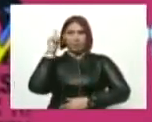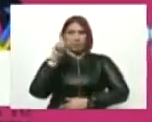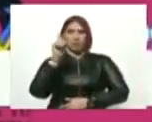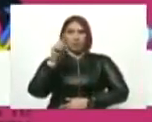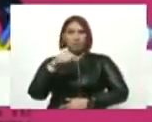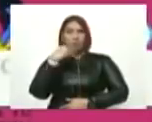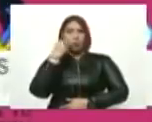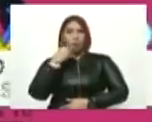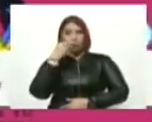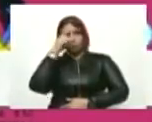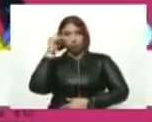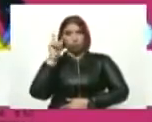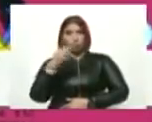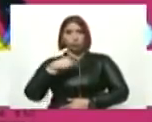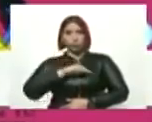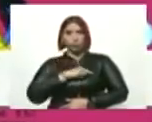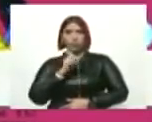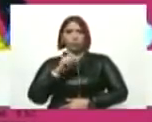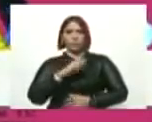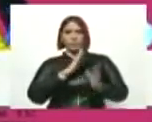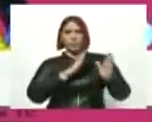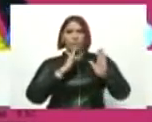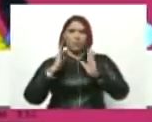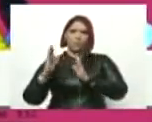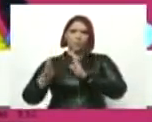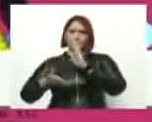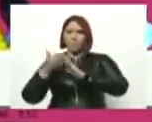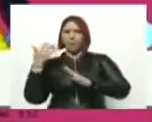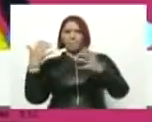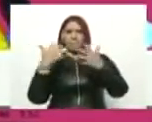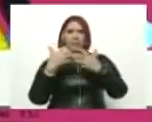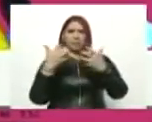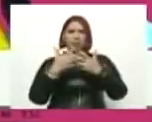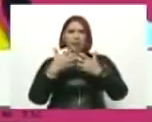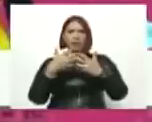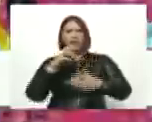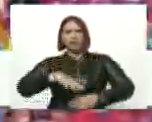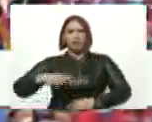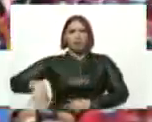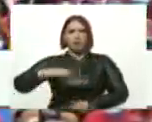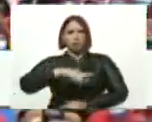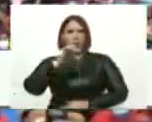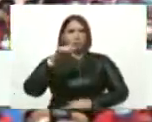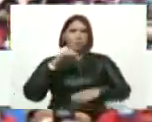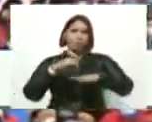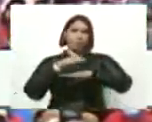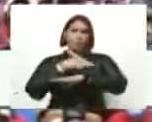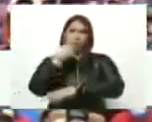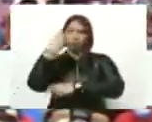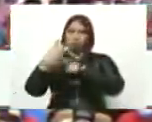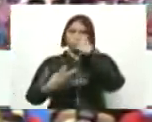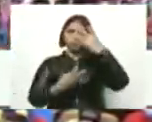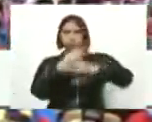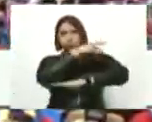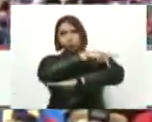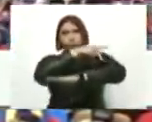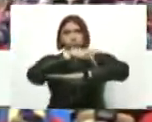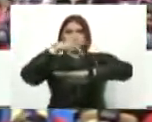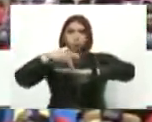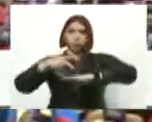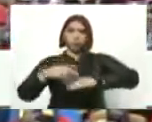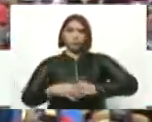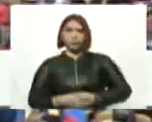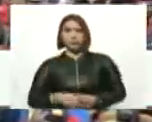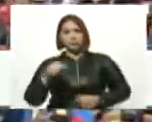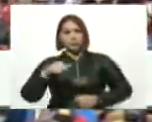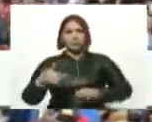la JPSUV y saldremos nosotros organizados para ir a la batalla a los estados, a los municipios, a las parroquias. De